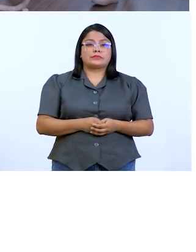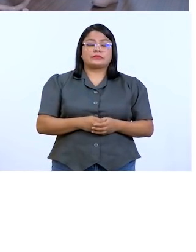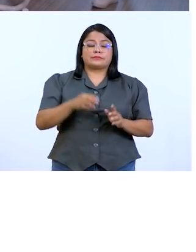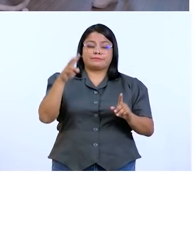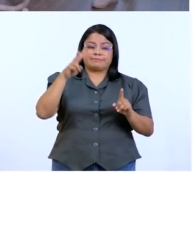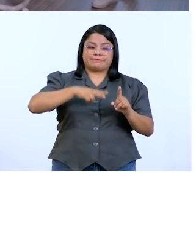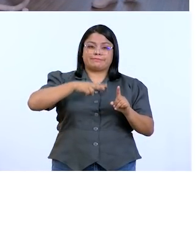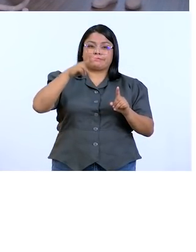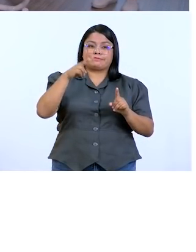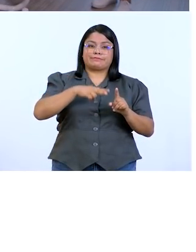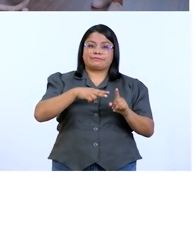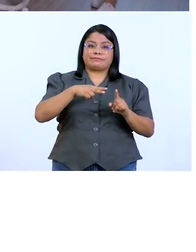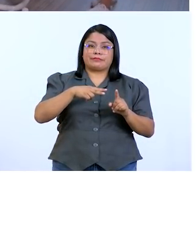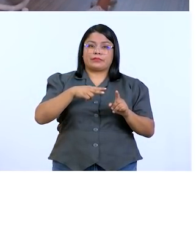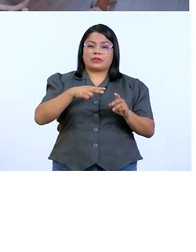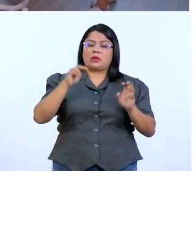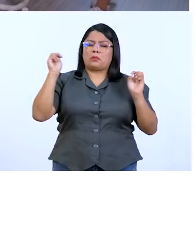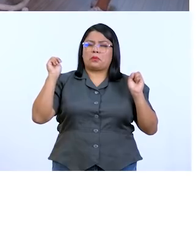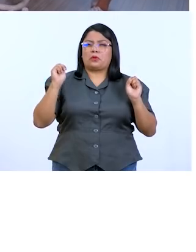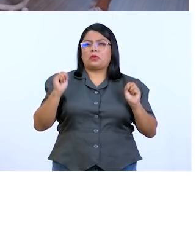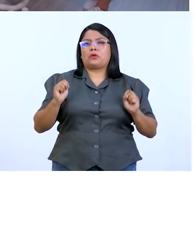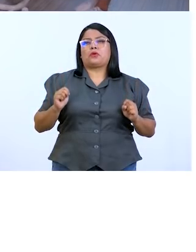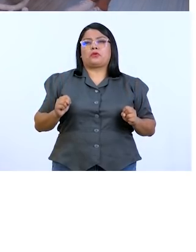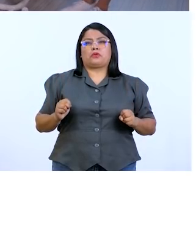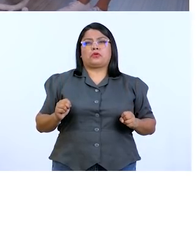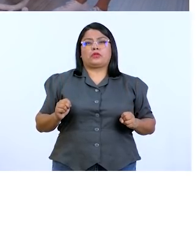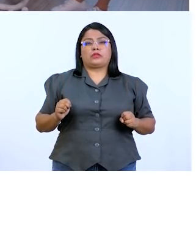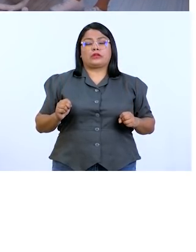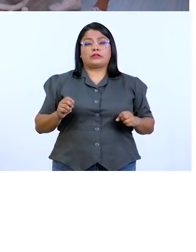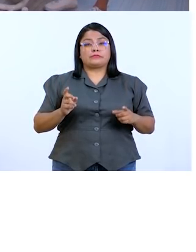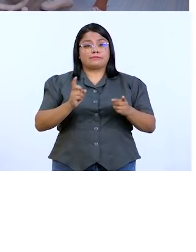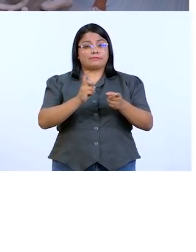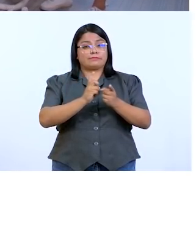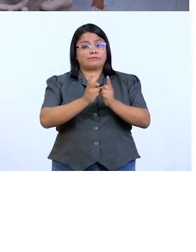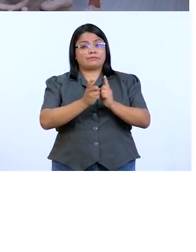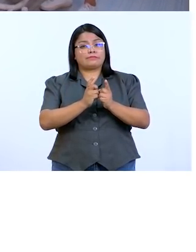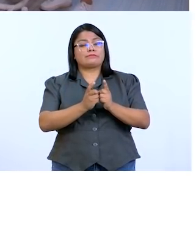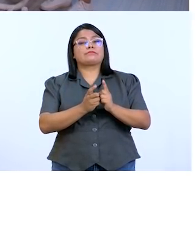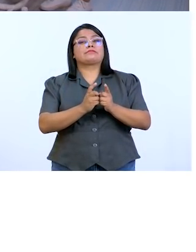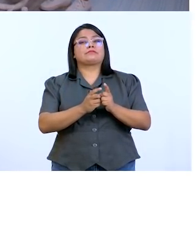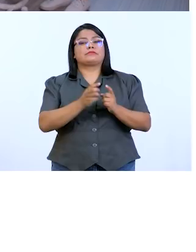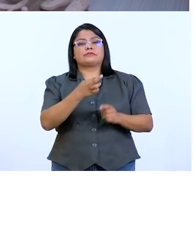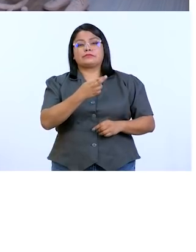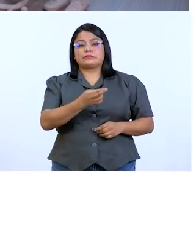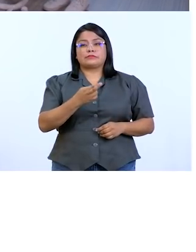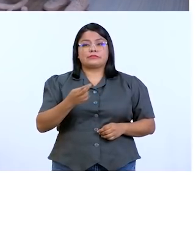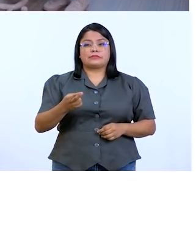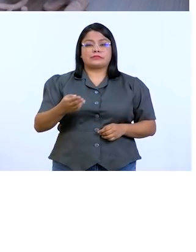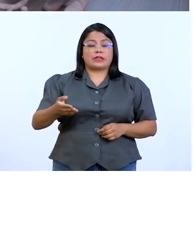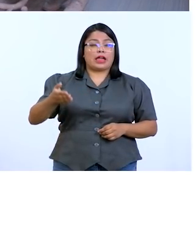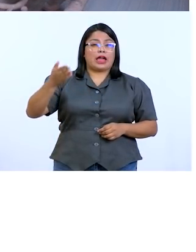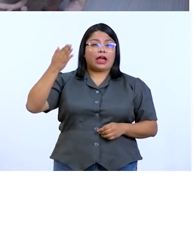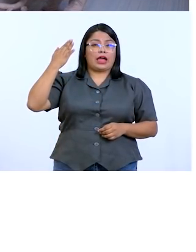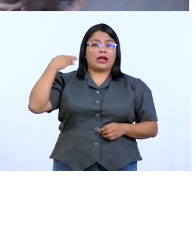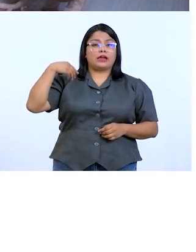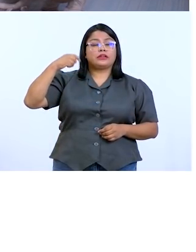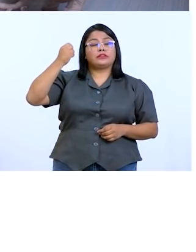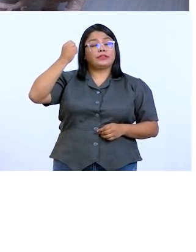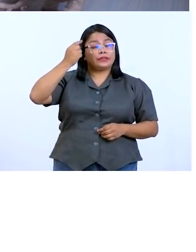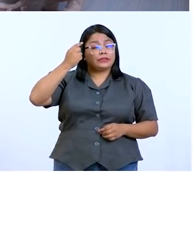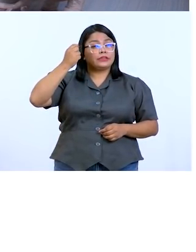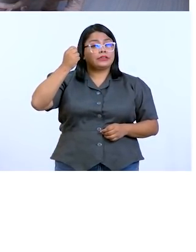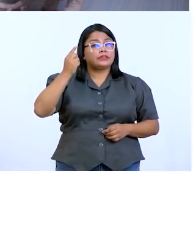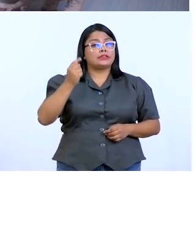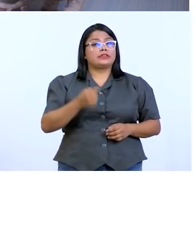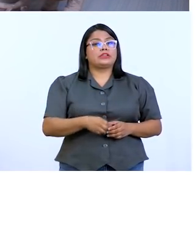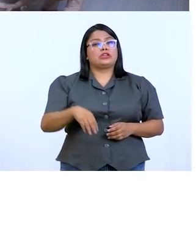se caracterizan por la posibilidad de interrelacionar un conjunto de recursos previamente